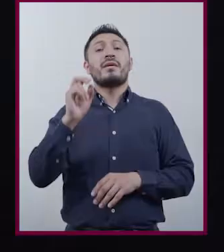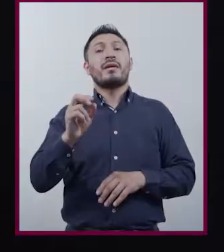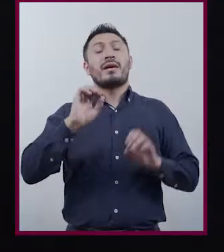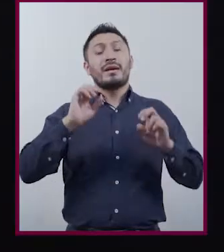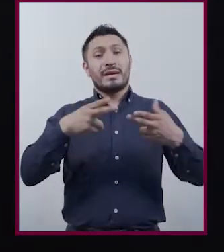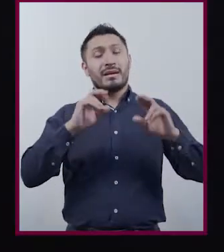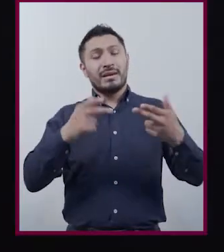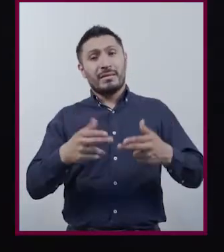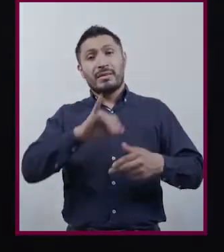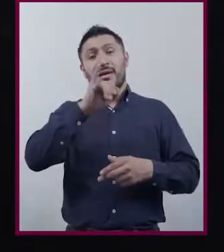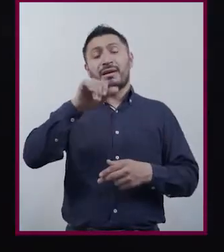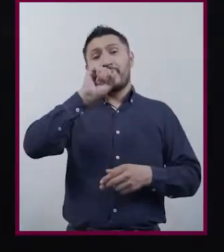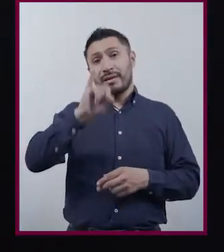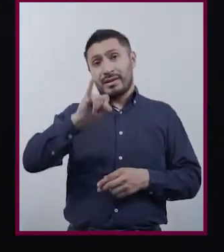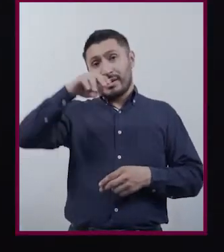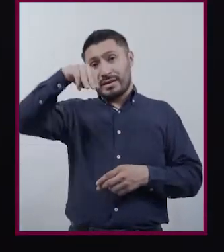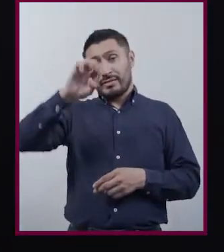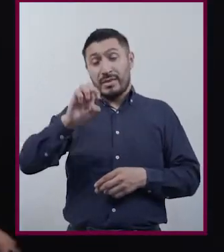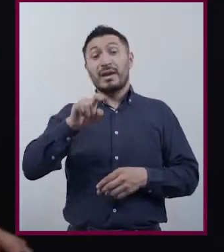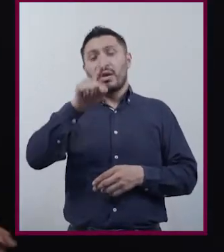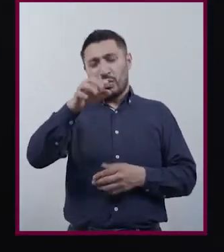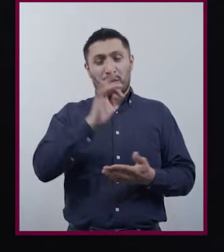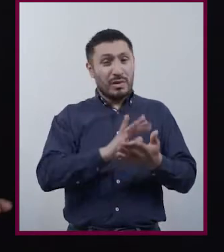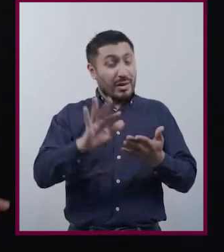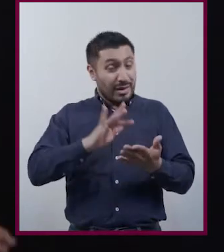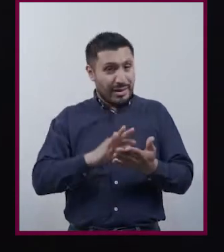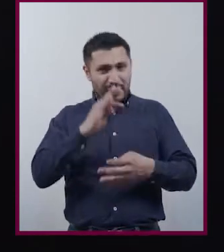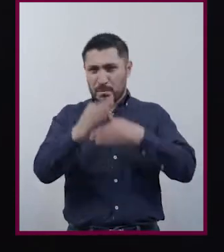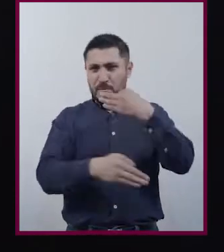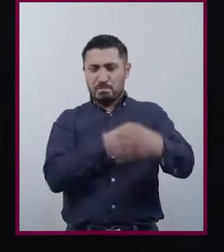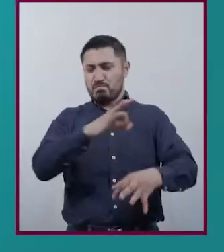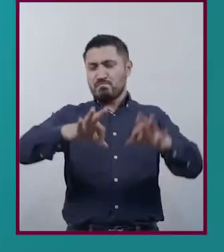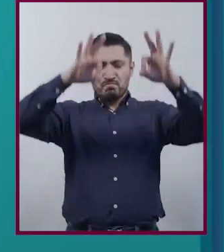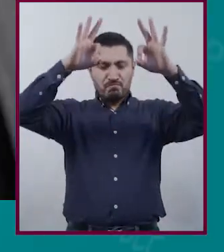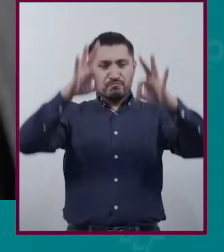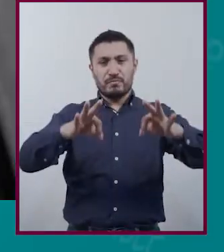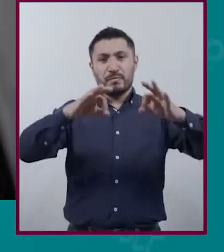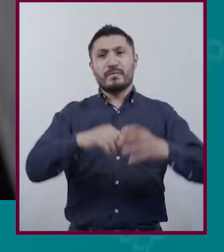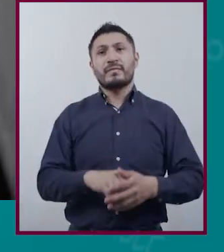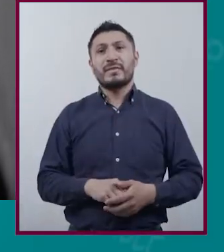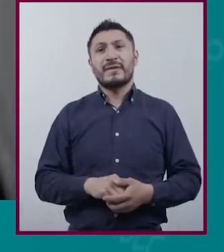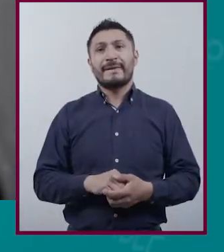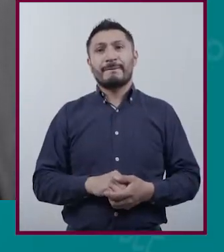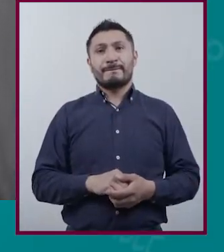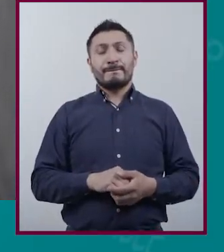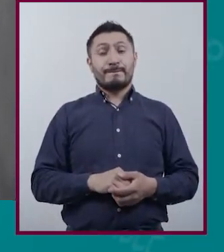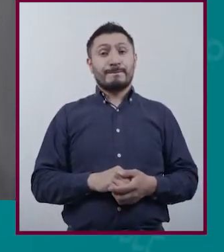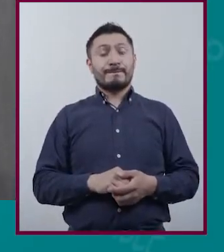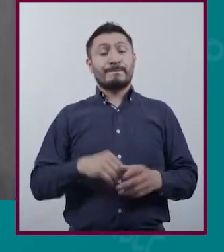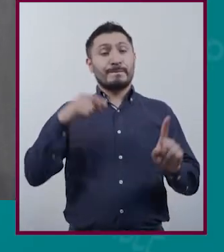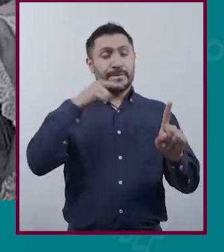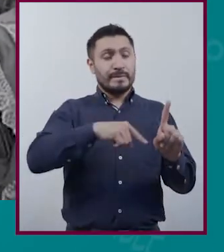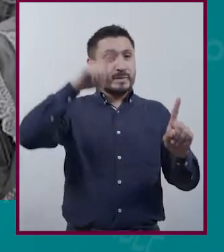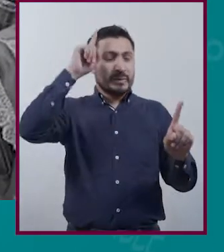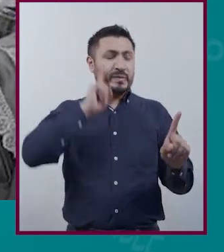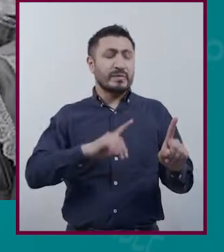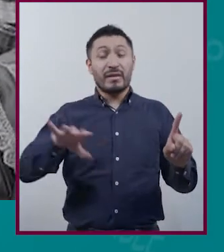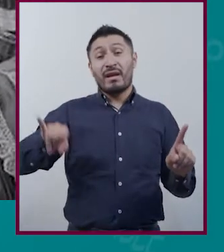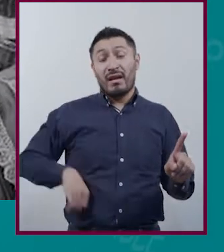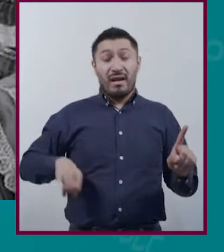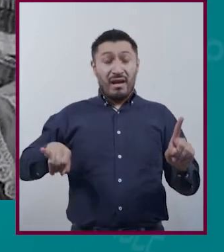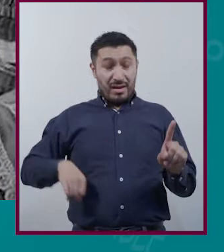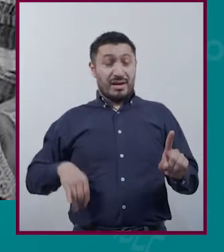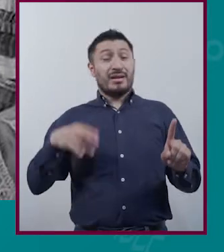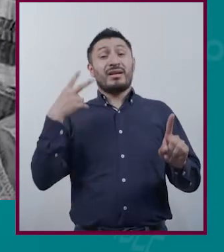Sabines. ¿Has leído alguno de ellos? Todos son buenísimos. Desde el principio, Rosario mostró un gran interés por